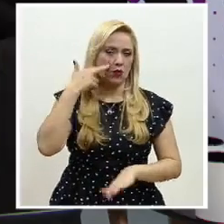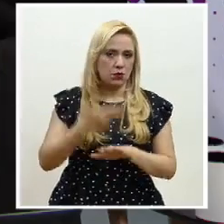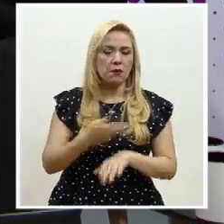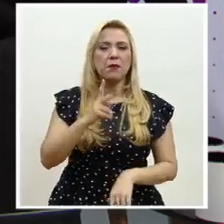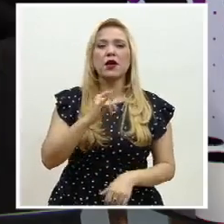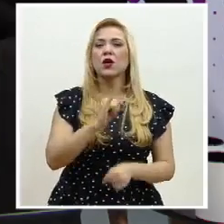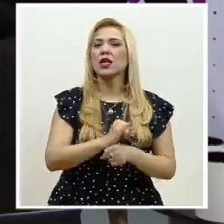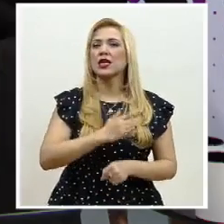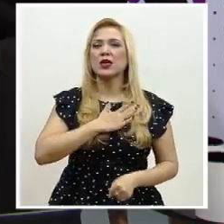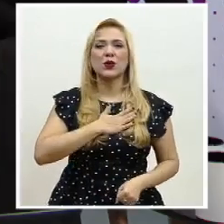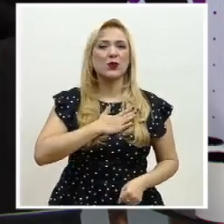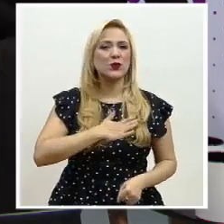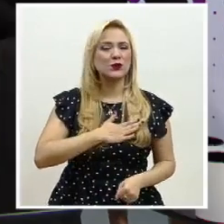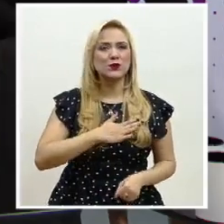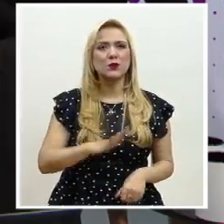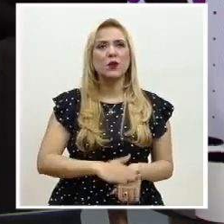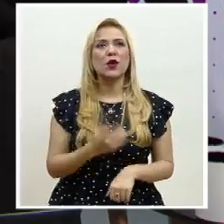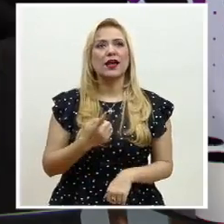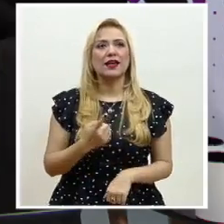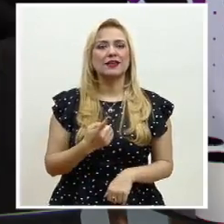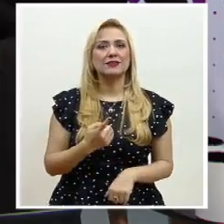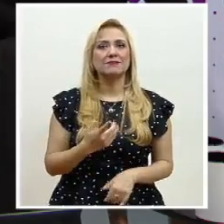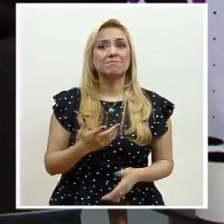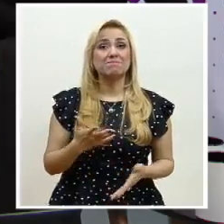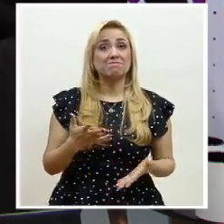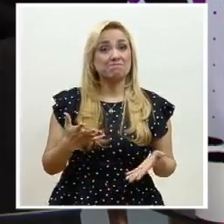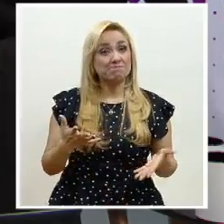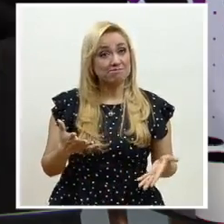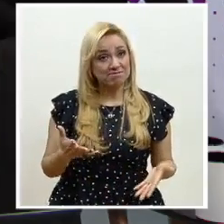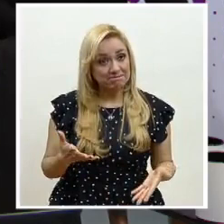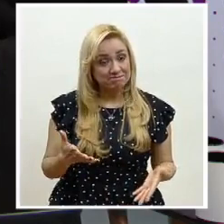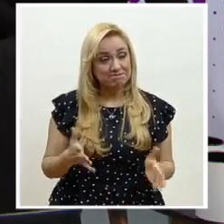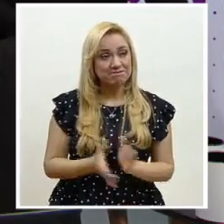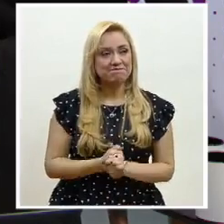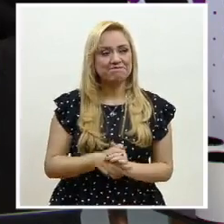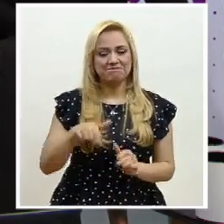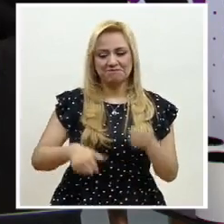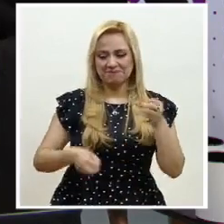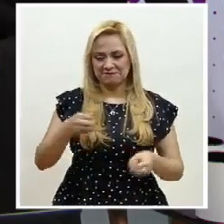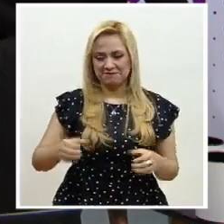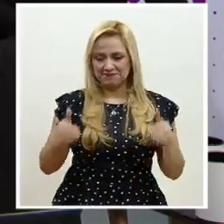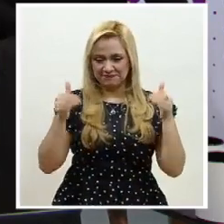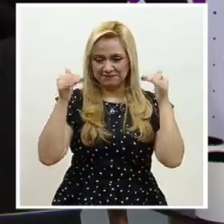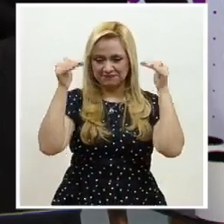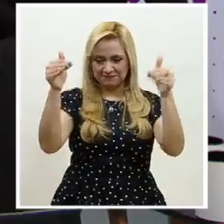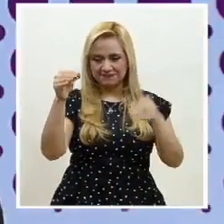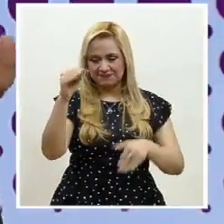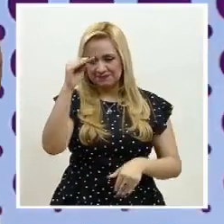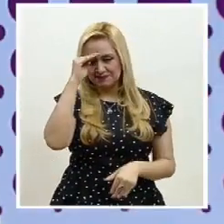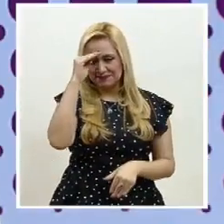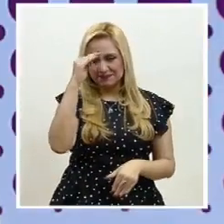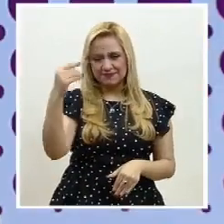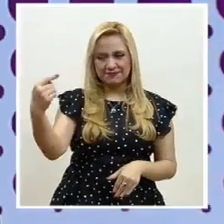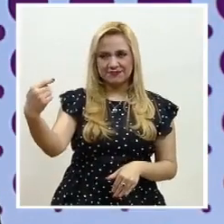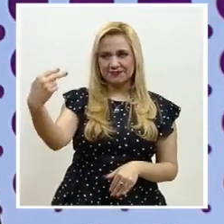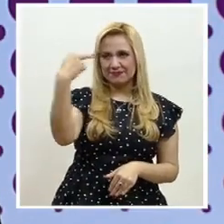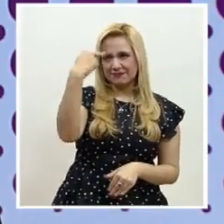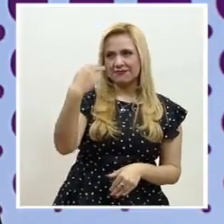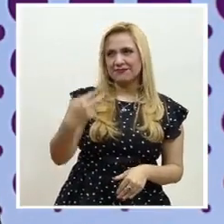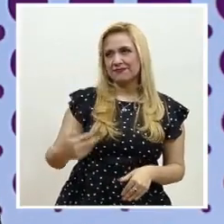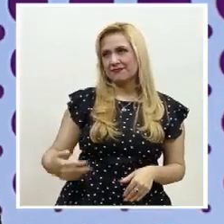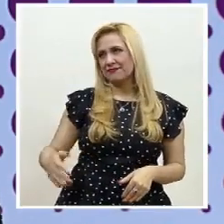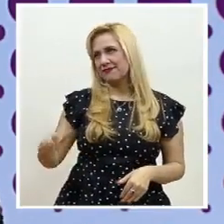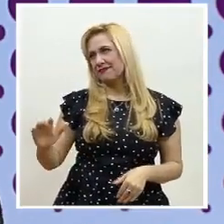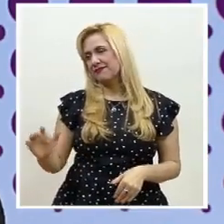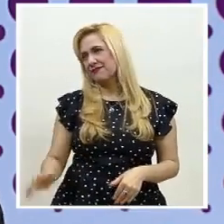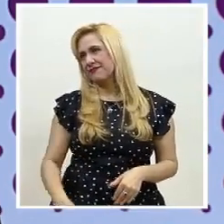esta es la visión de la pluralidad que hay en la Corte. Yo creo que gran parte del valor de la Corte, cuando